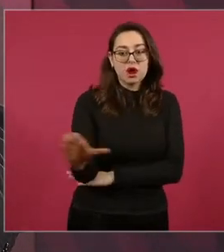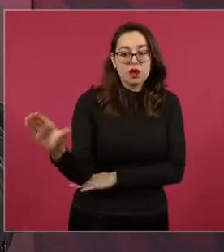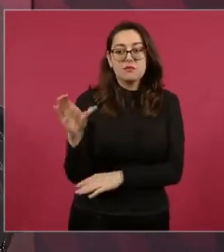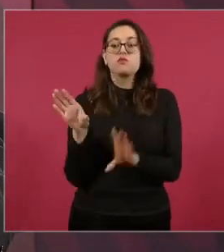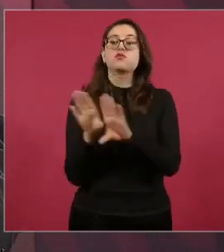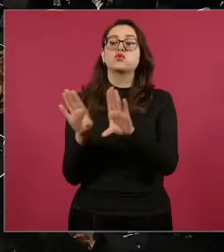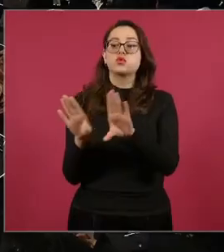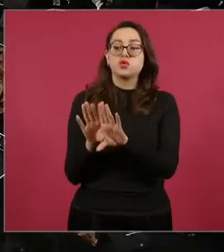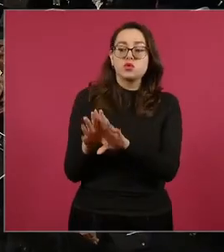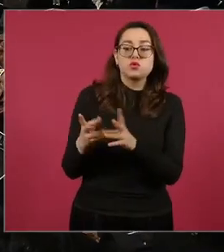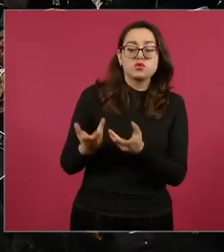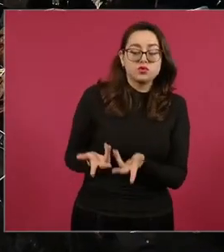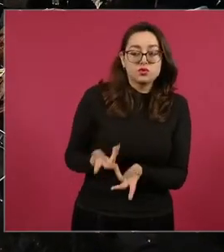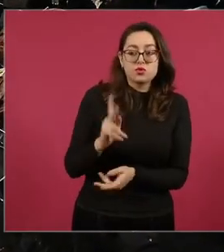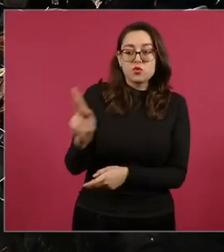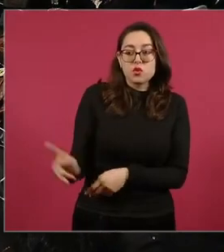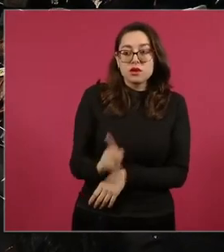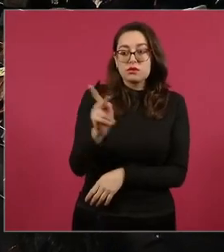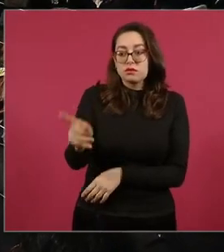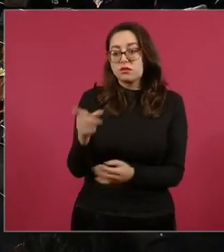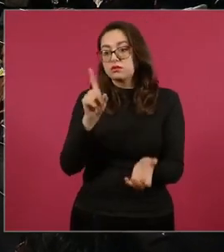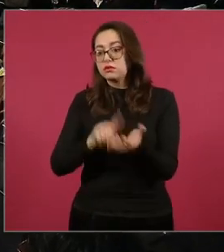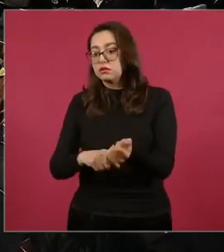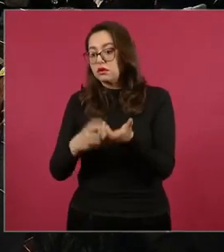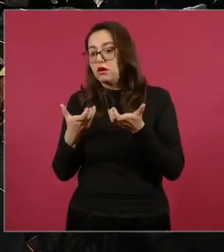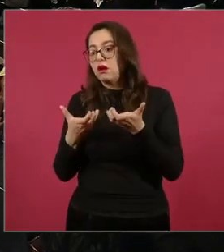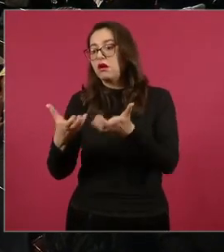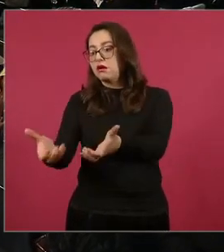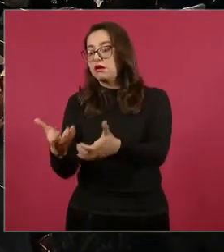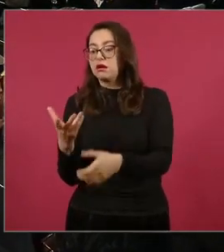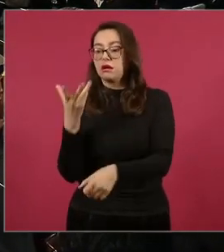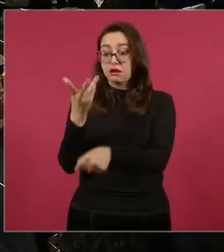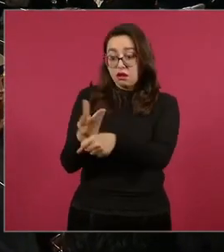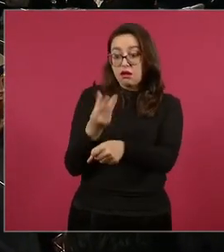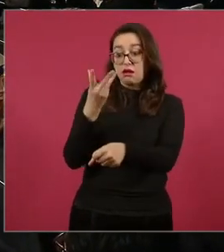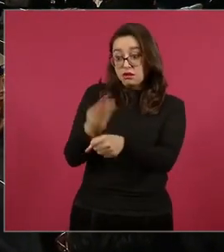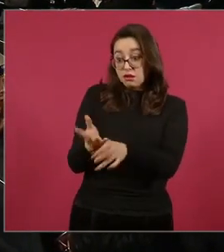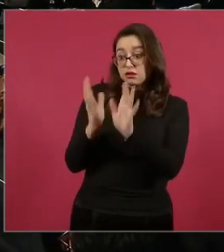todo lo que tiene que ver con